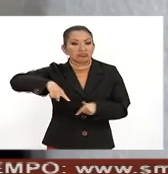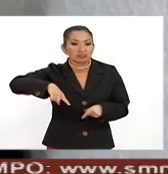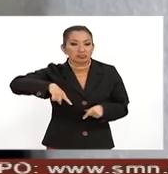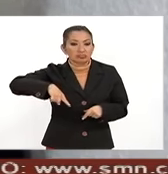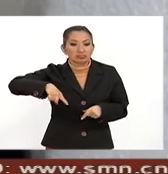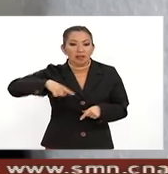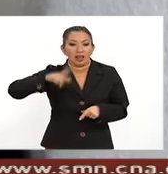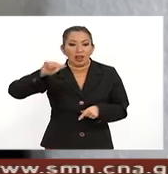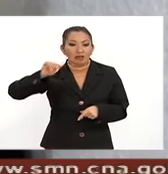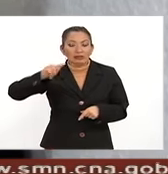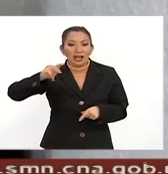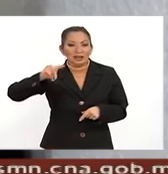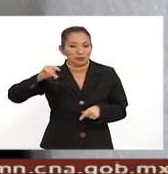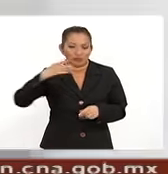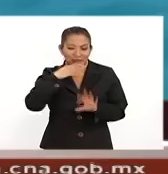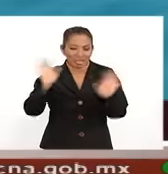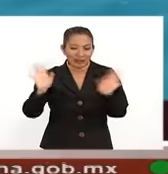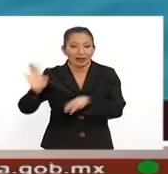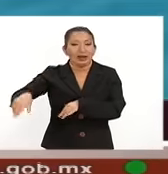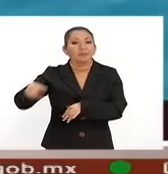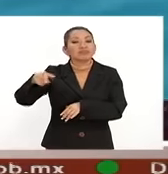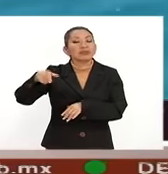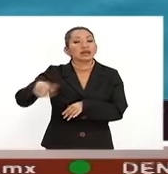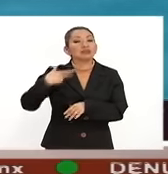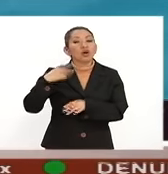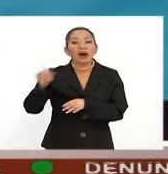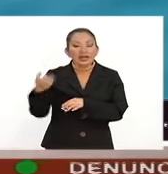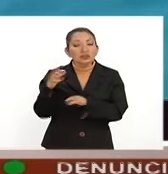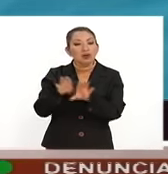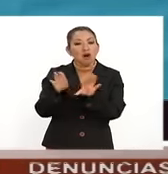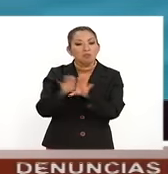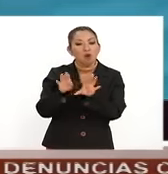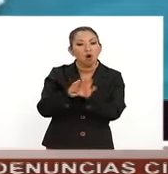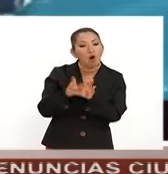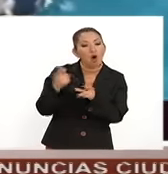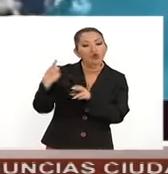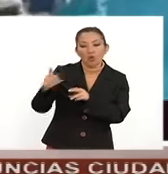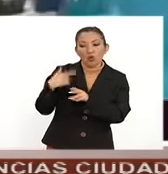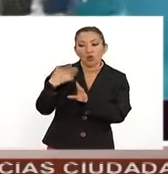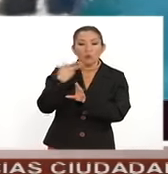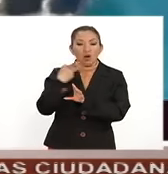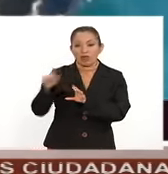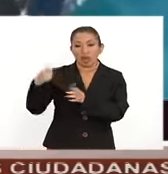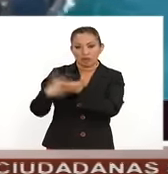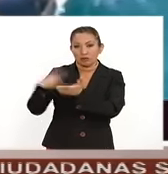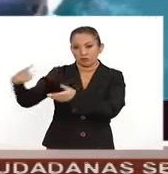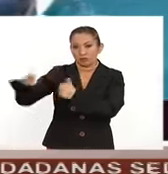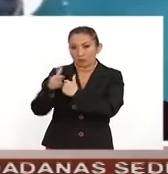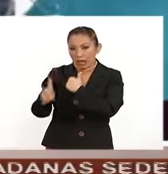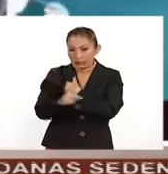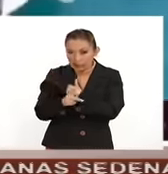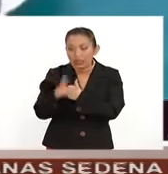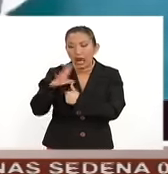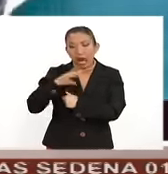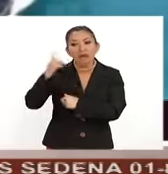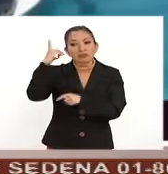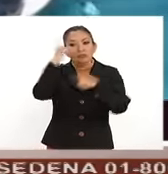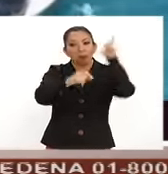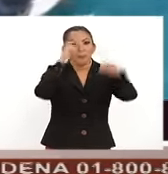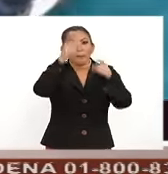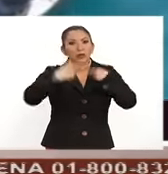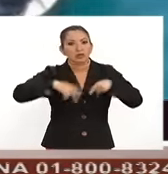decir de los Castro, del Castro, porque esto genera una cierta tipo de presiones políticas al interior. Repito, hay fugas y